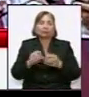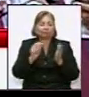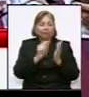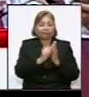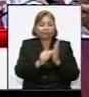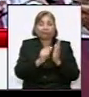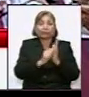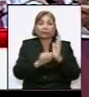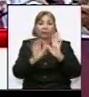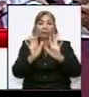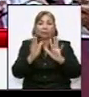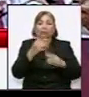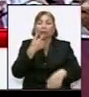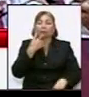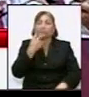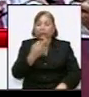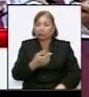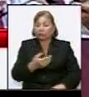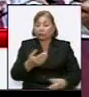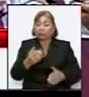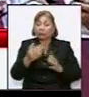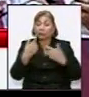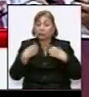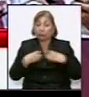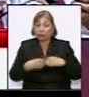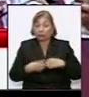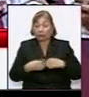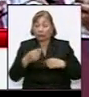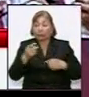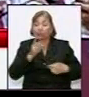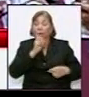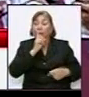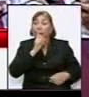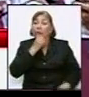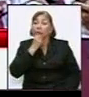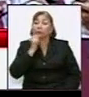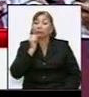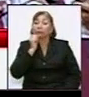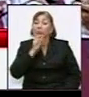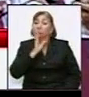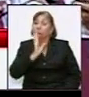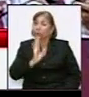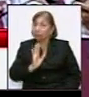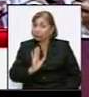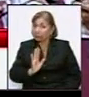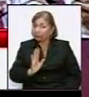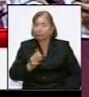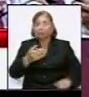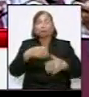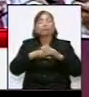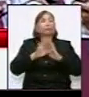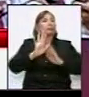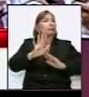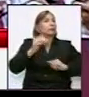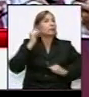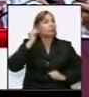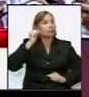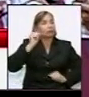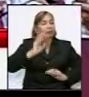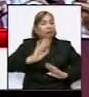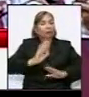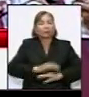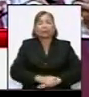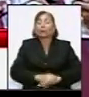en la parte final dice el abogado tiene el deber de guardar el secreto profesional es cierto para los casos de su propia defensa